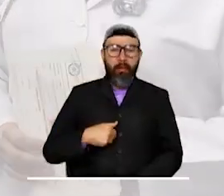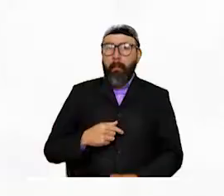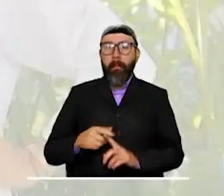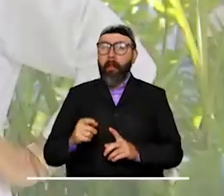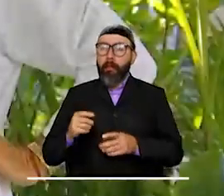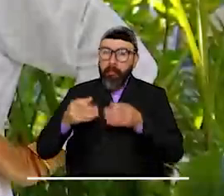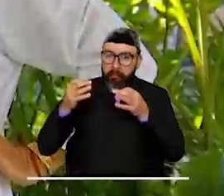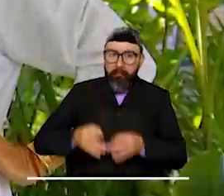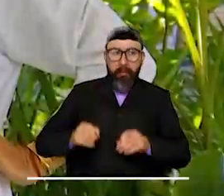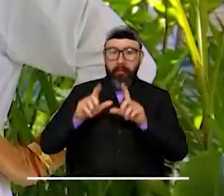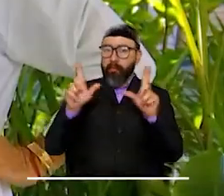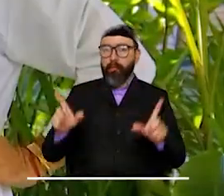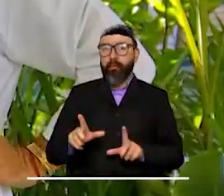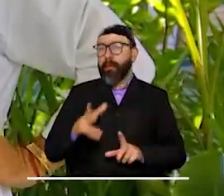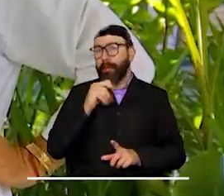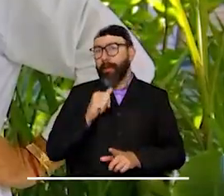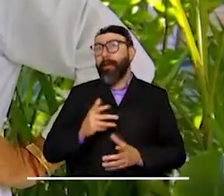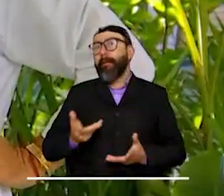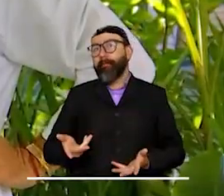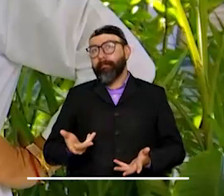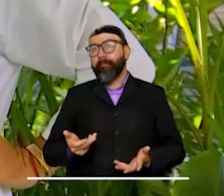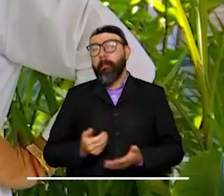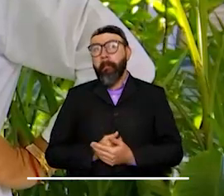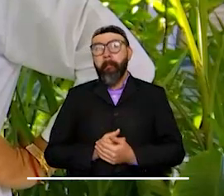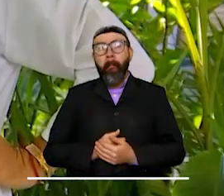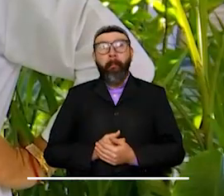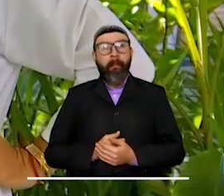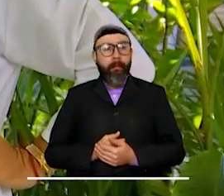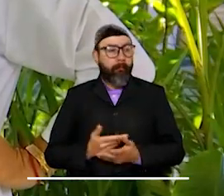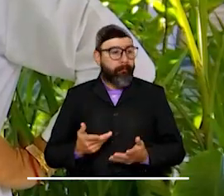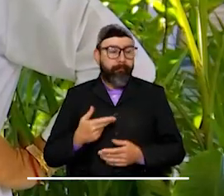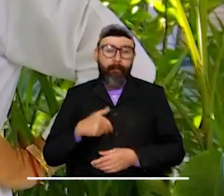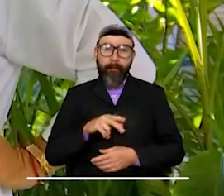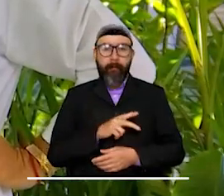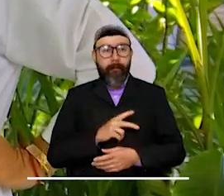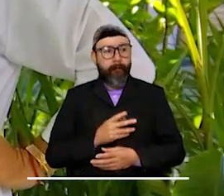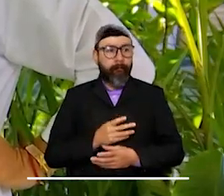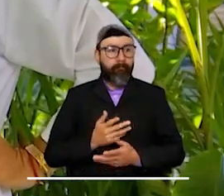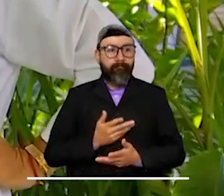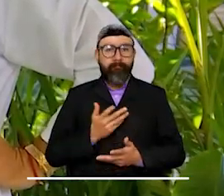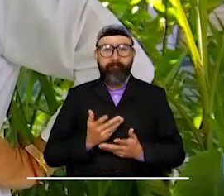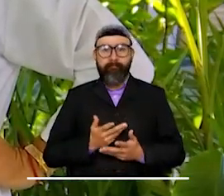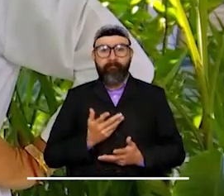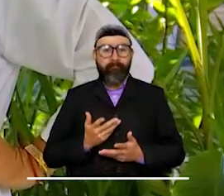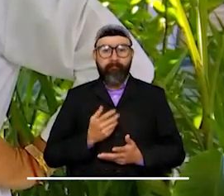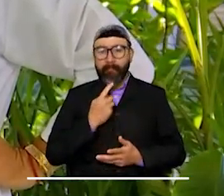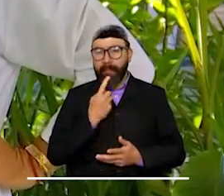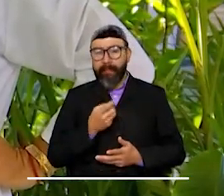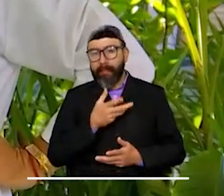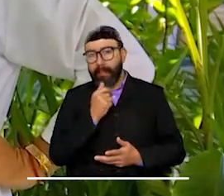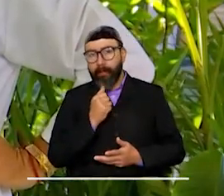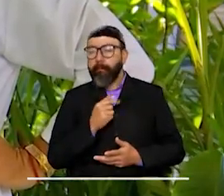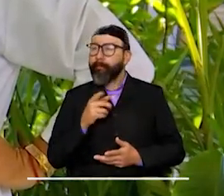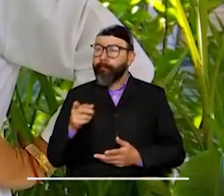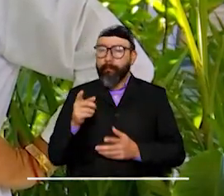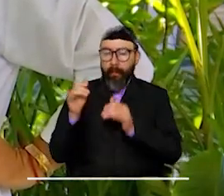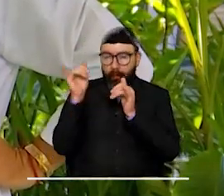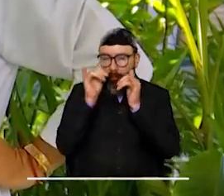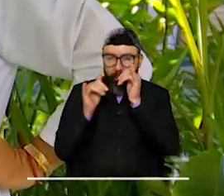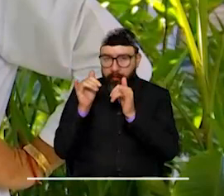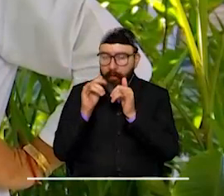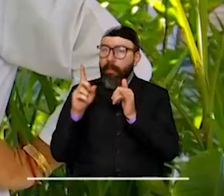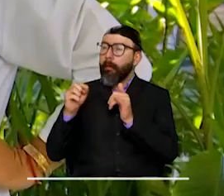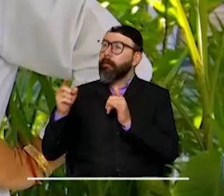diagnóstico. Sin lugar a dudas, esto nos deja sin palabras. Y tras de cámara estaba su esposa con